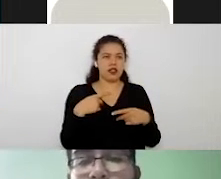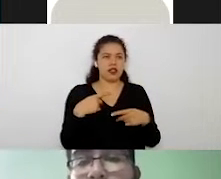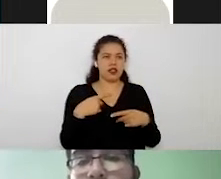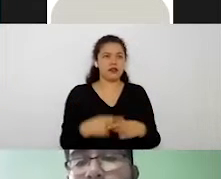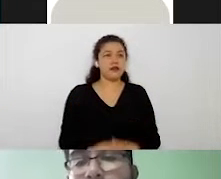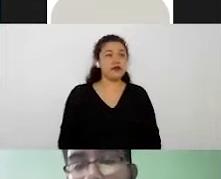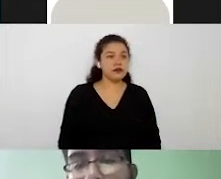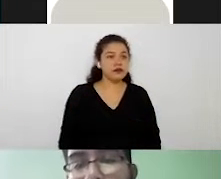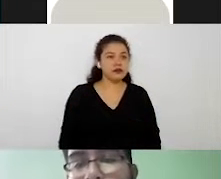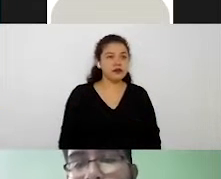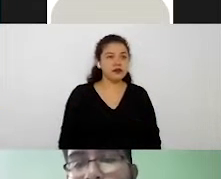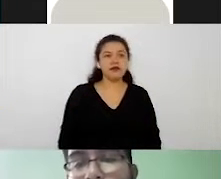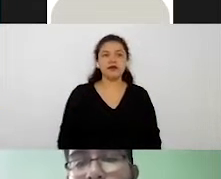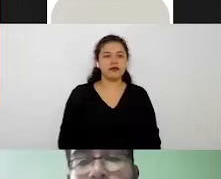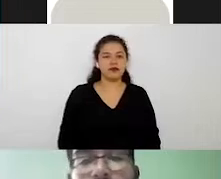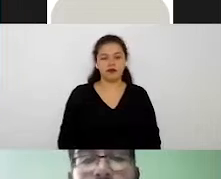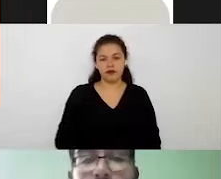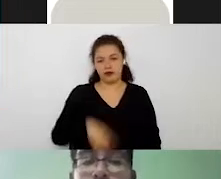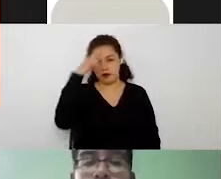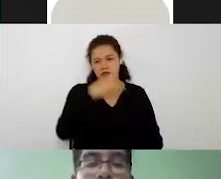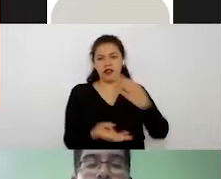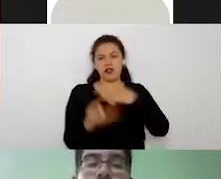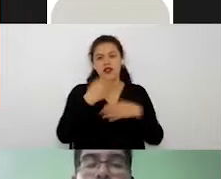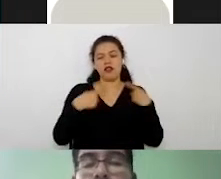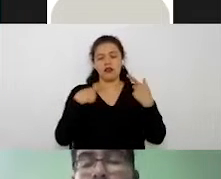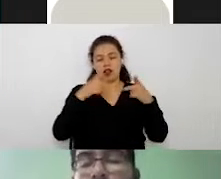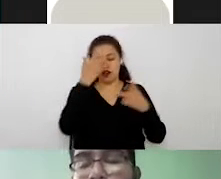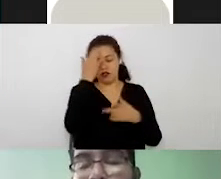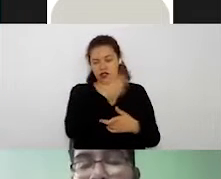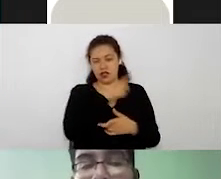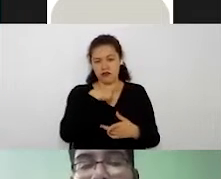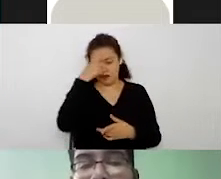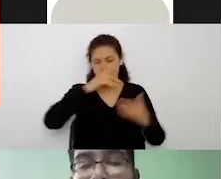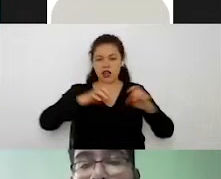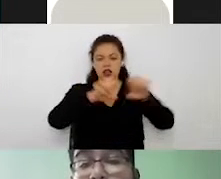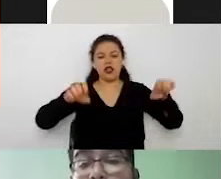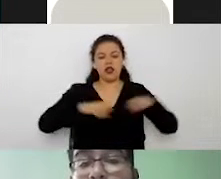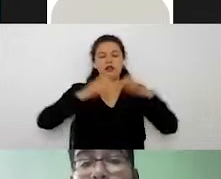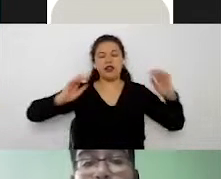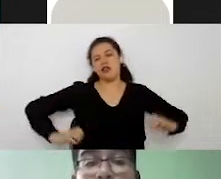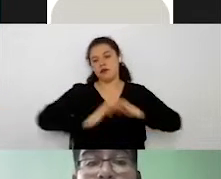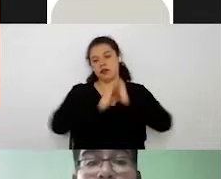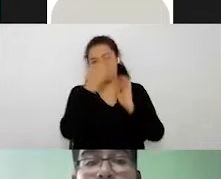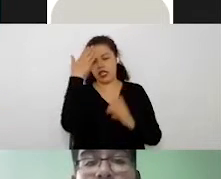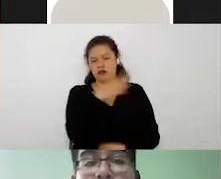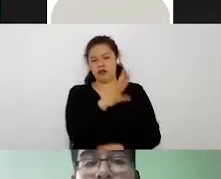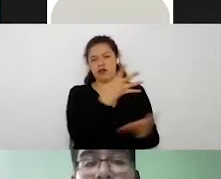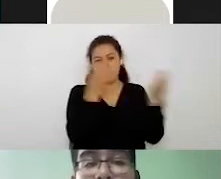zonas, mismos que deberán conocer toda la comunidad. En este caso, pues ya sabemos que es el 911, pero como les